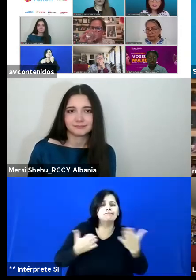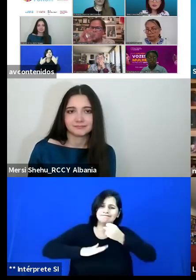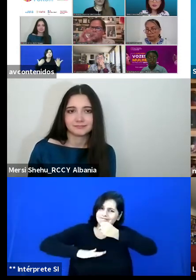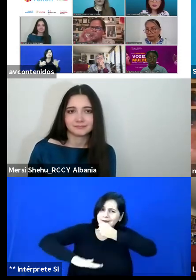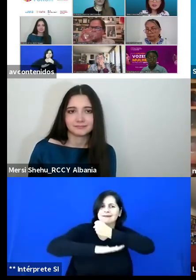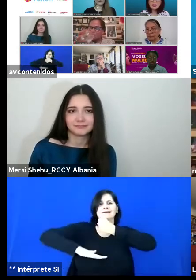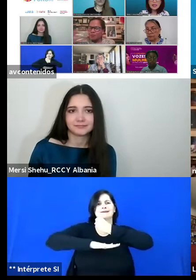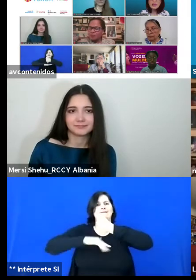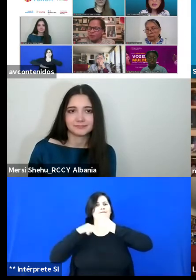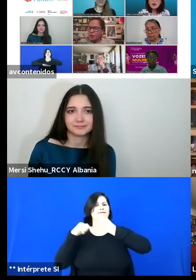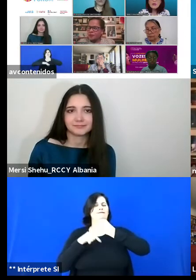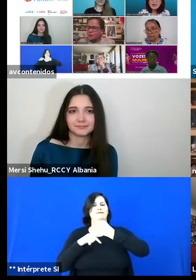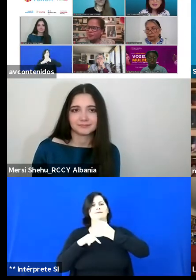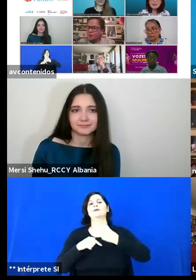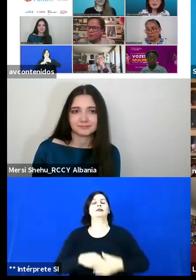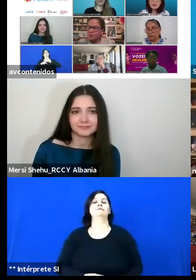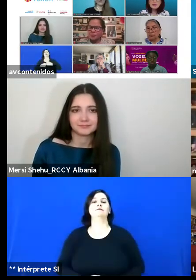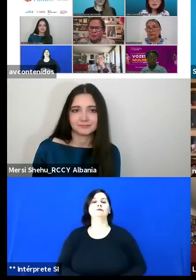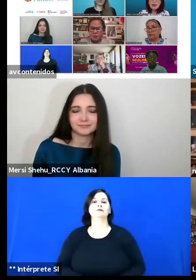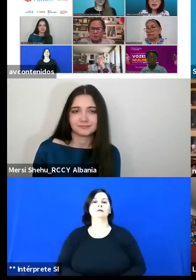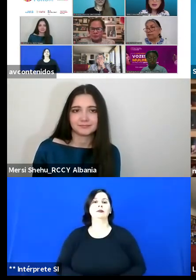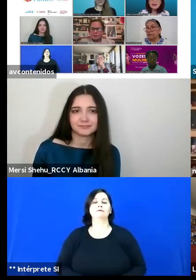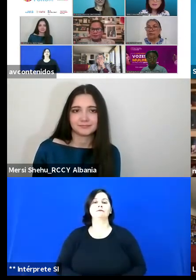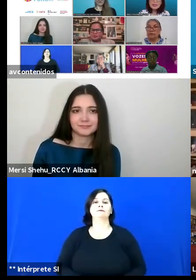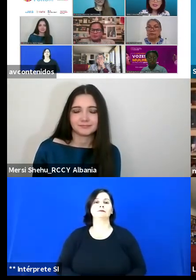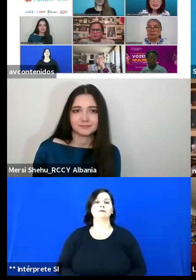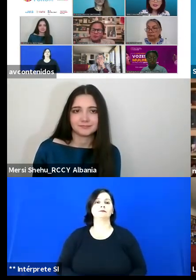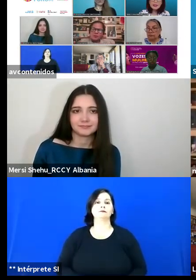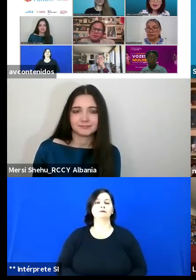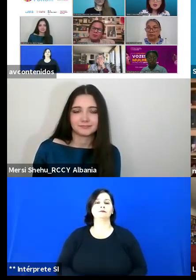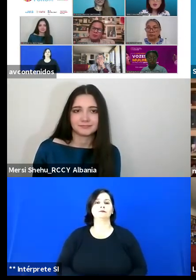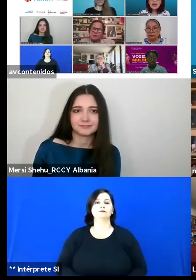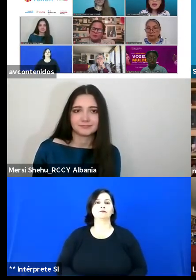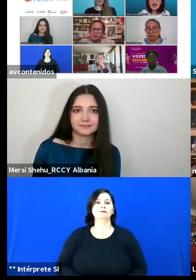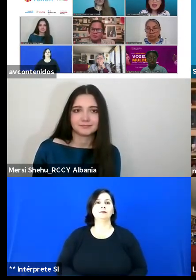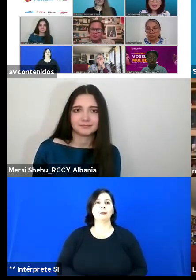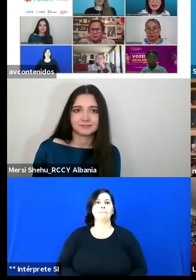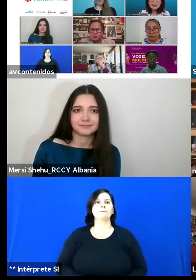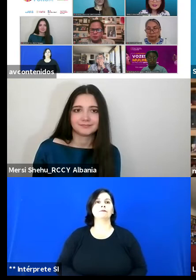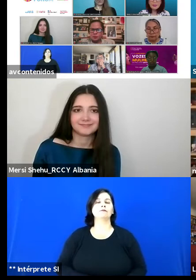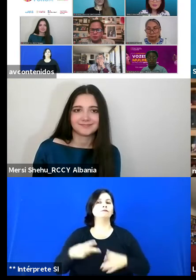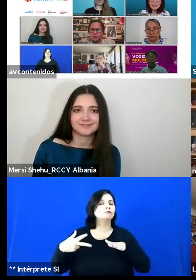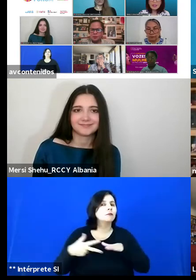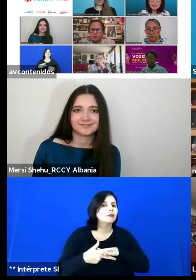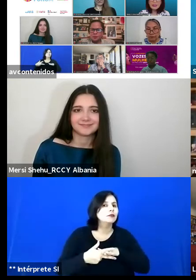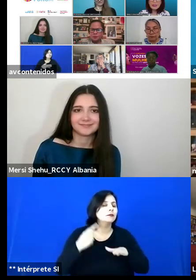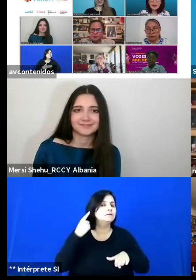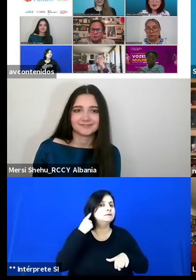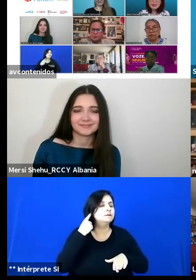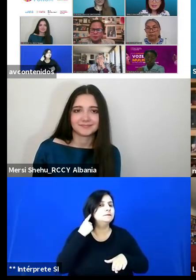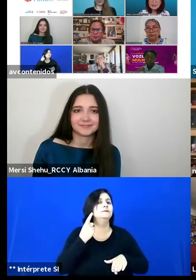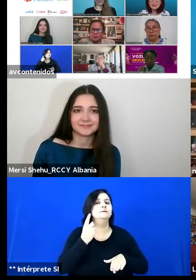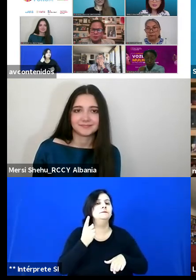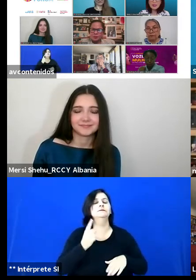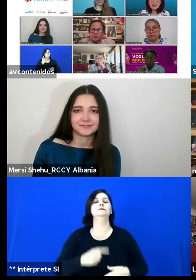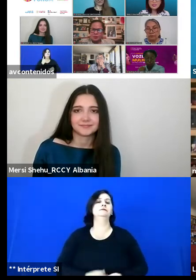de mujeres, que hoy más que nunca le presenta una agenda política desde